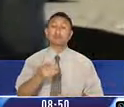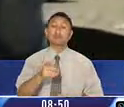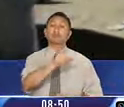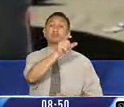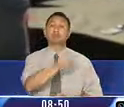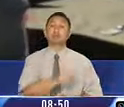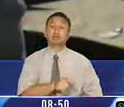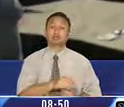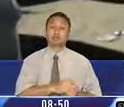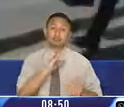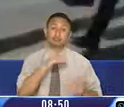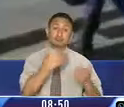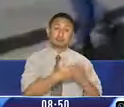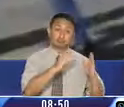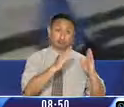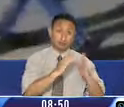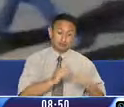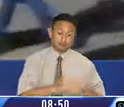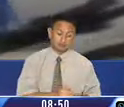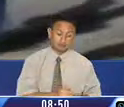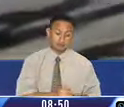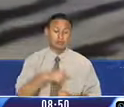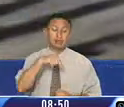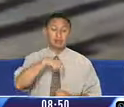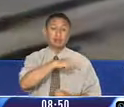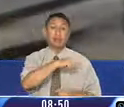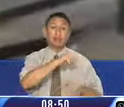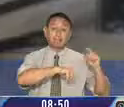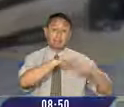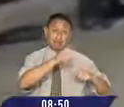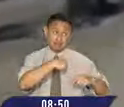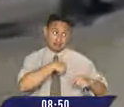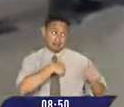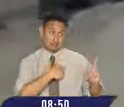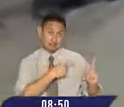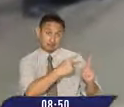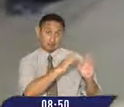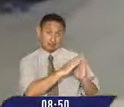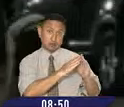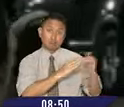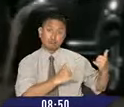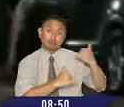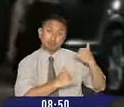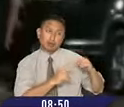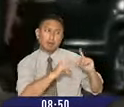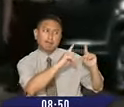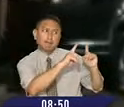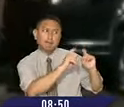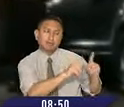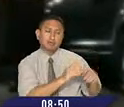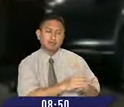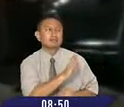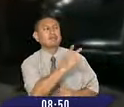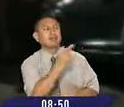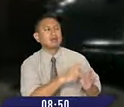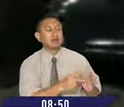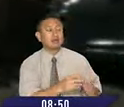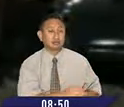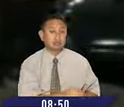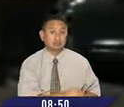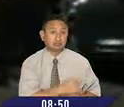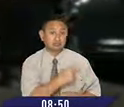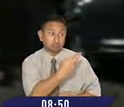cuando llegaba a su domicilio. Y vive una vecinita, una amiga mía, la llamé para preguntar qué pasaba y me contesta